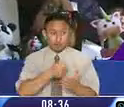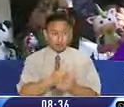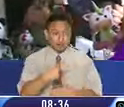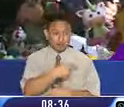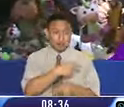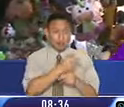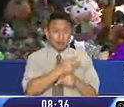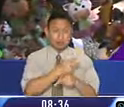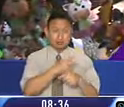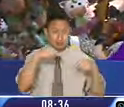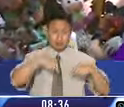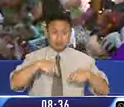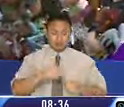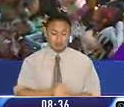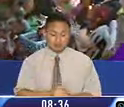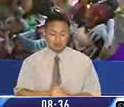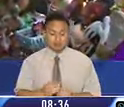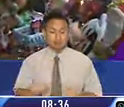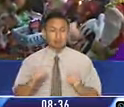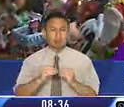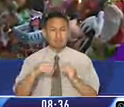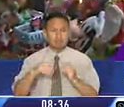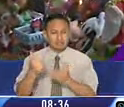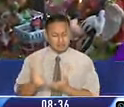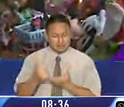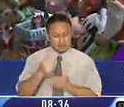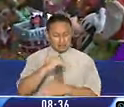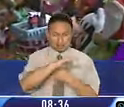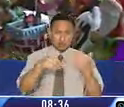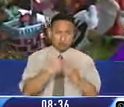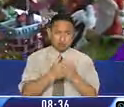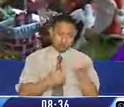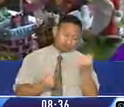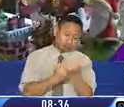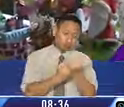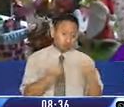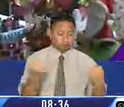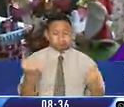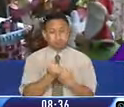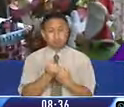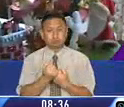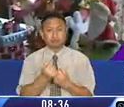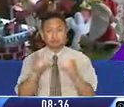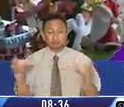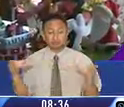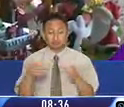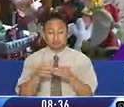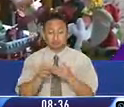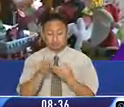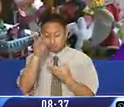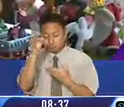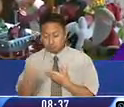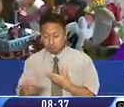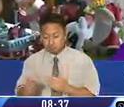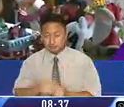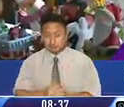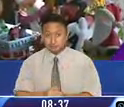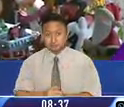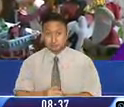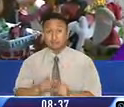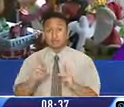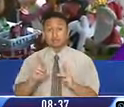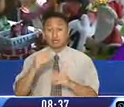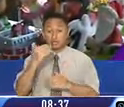que tenemos acá y sobre todo a darnos una mano entre todas las personas que estamos en el Comité del Pueblo. Ojalá el Comité del Pueblo, que no tiene casa somos, lo